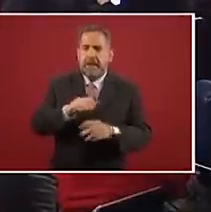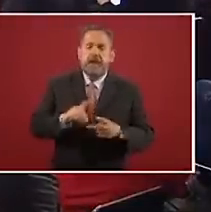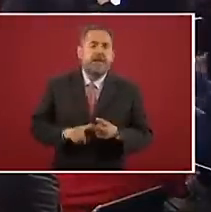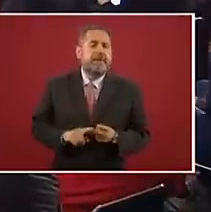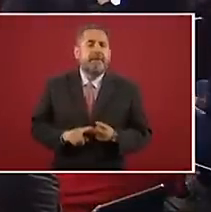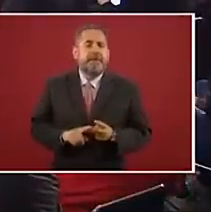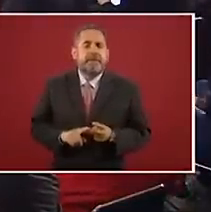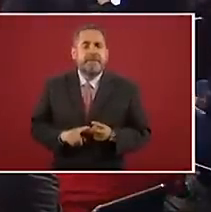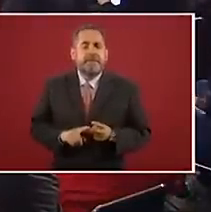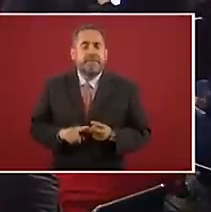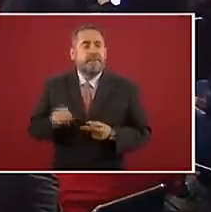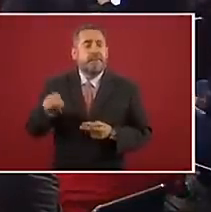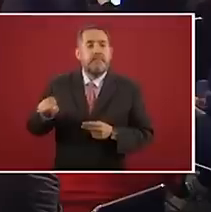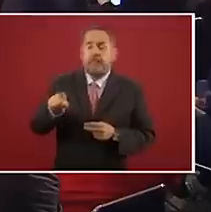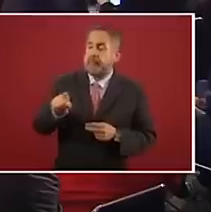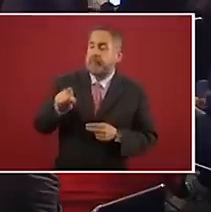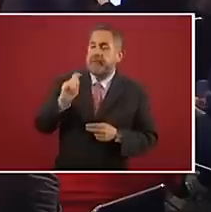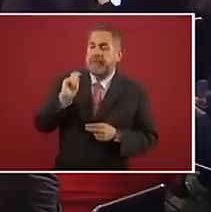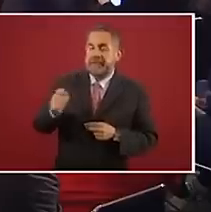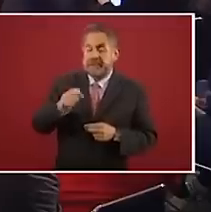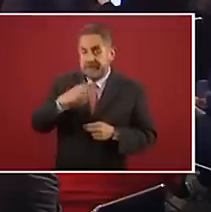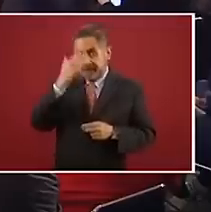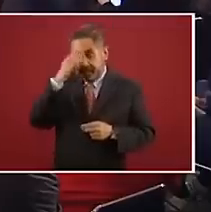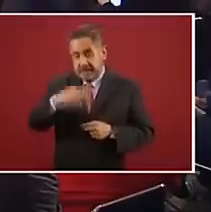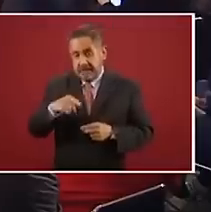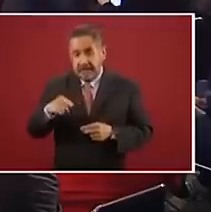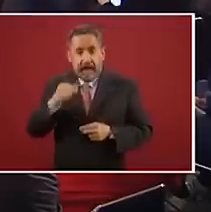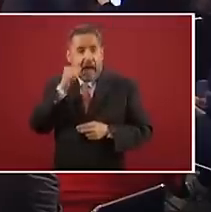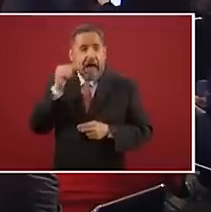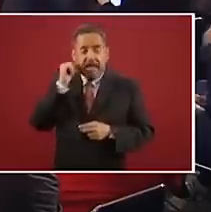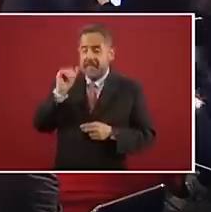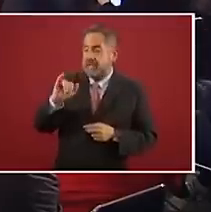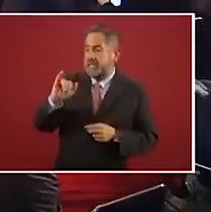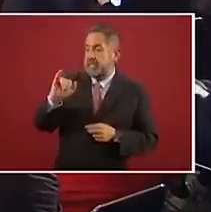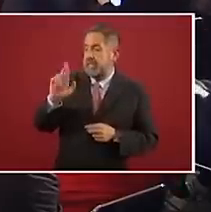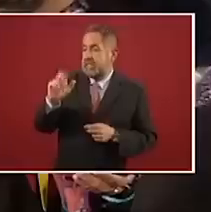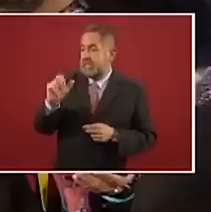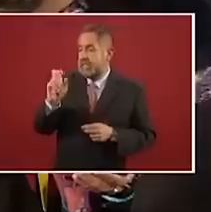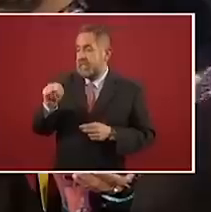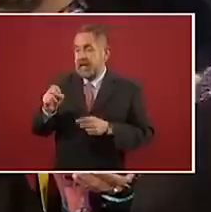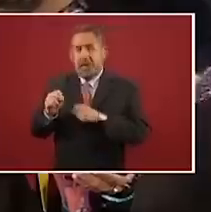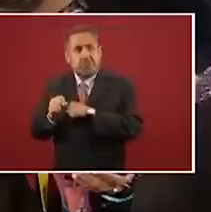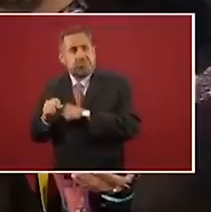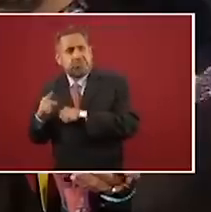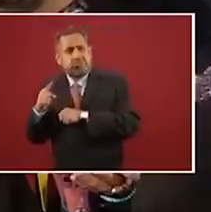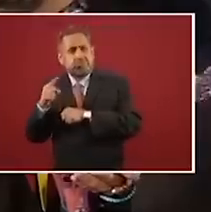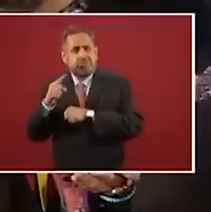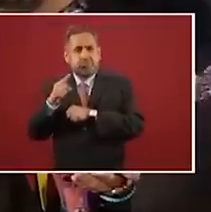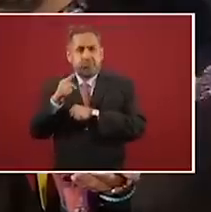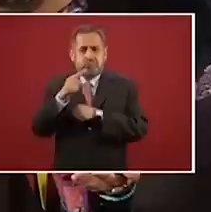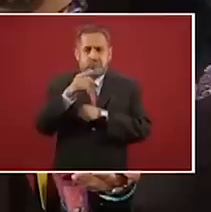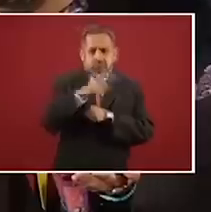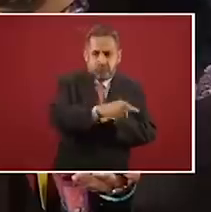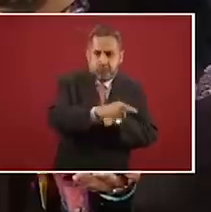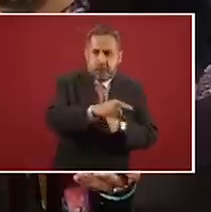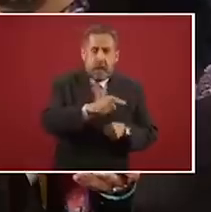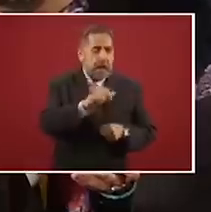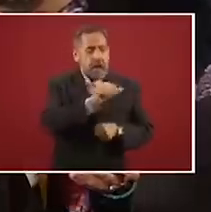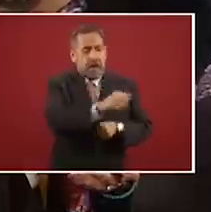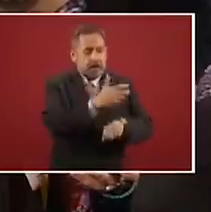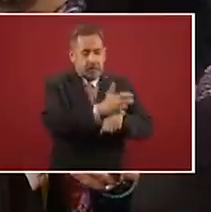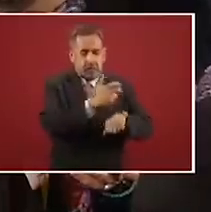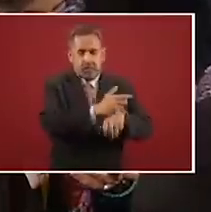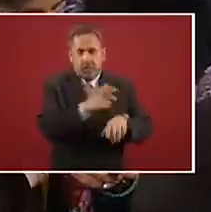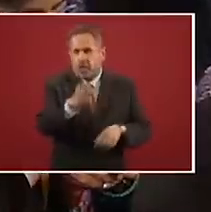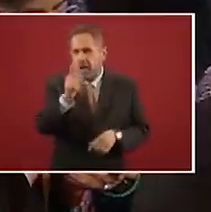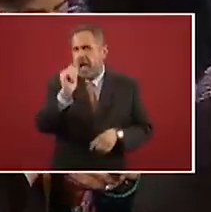pues a los misiles que mandó el día de ayer Irán hacia bases militares en Estados Unidos. ¿Usted